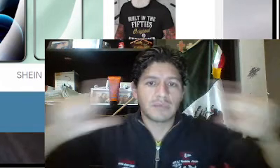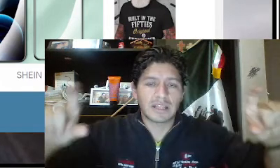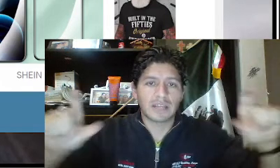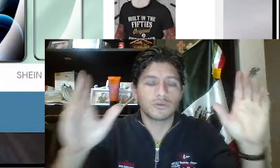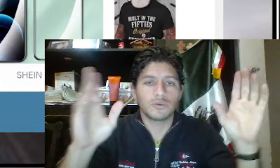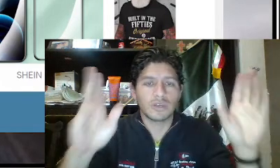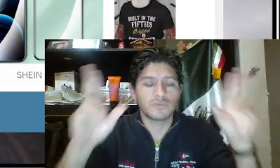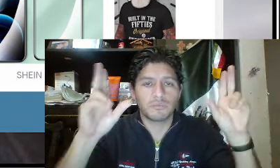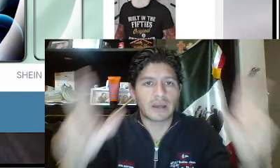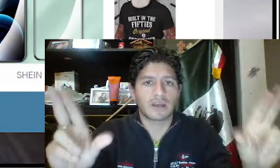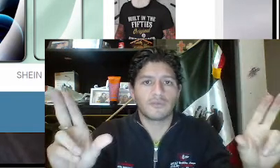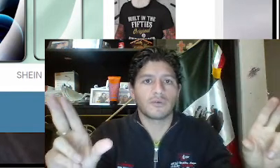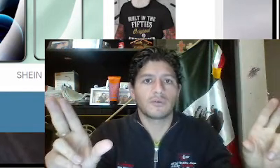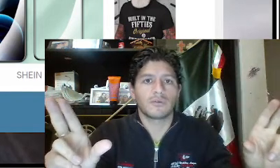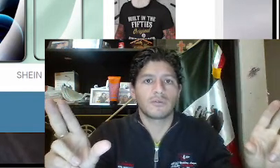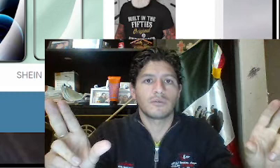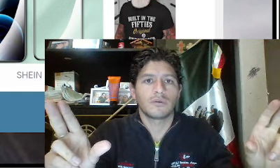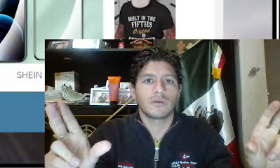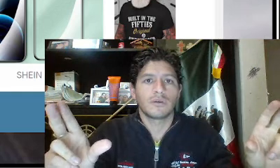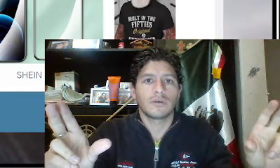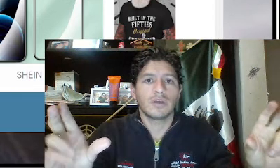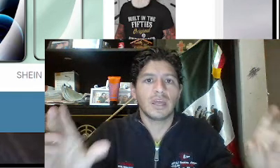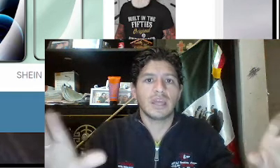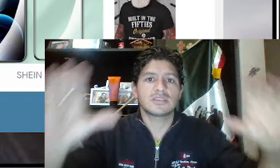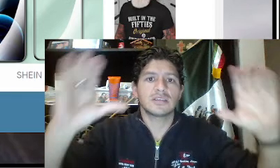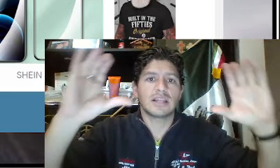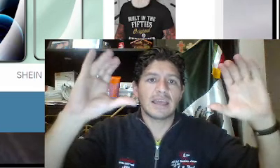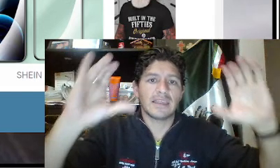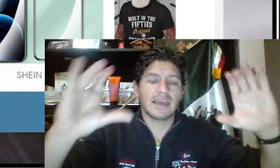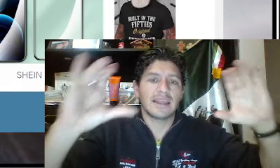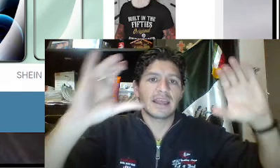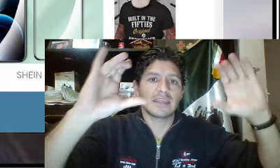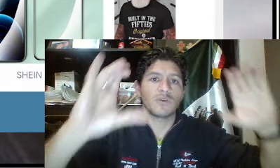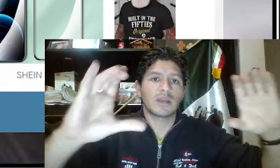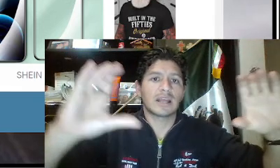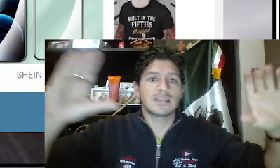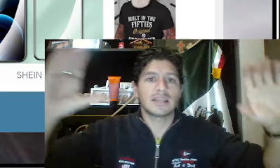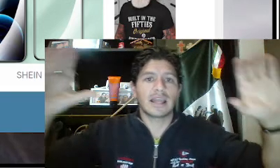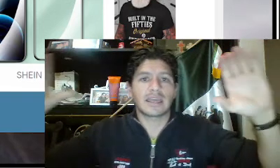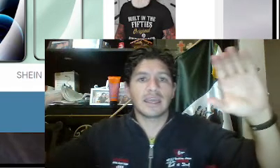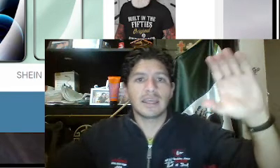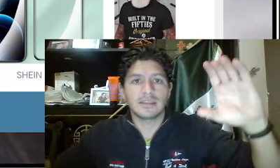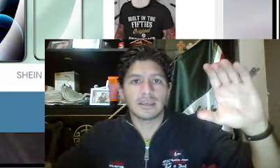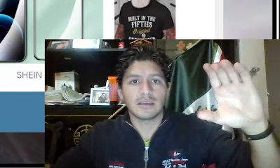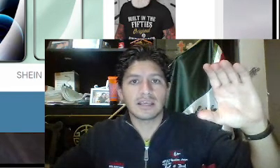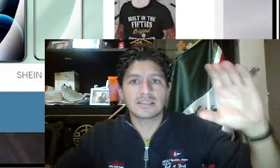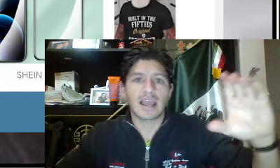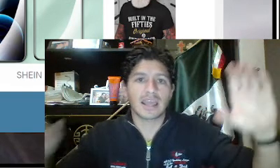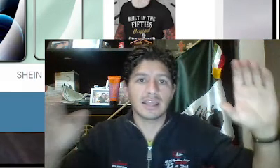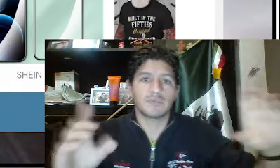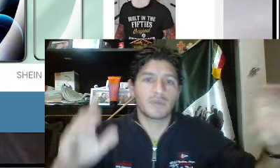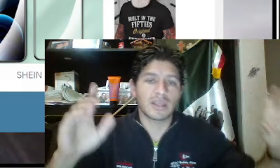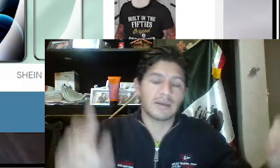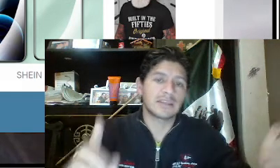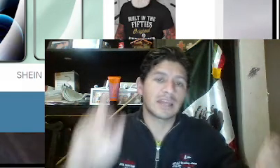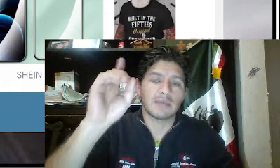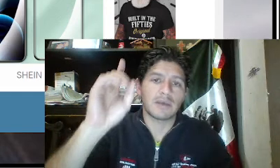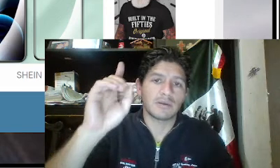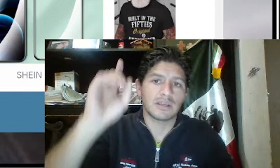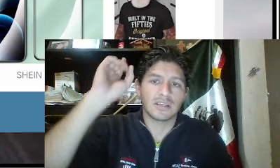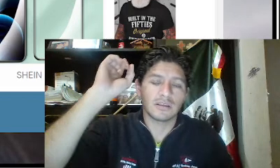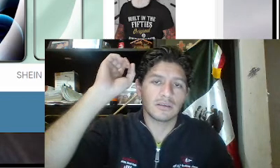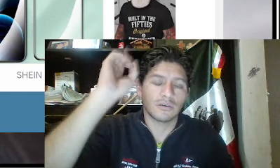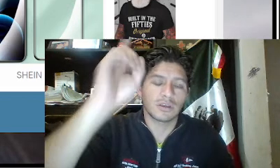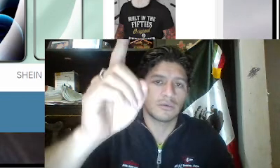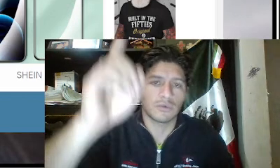Revocación de mandato no es un párrafo. Es la idea de la democracia de la gente. Es que la gente pueda levantar la